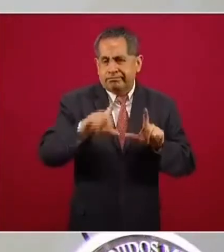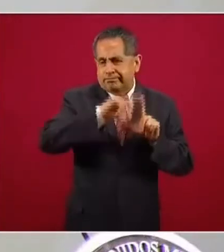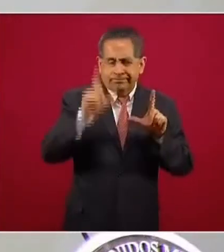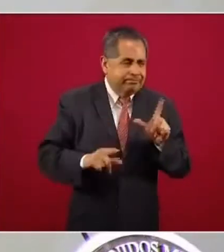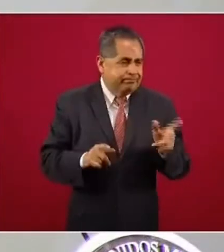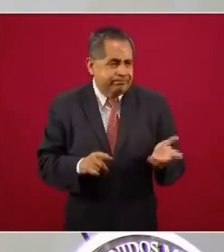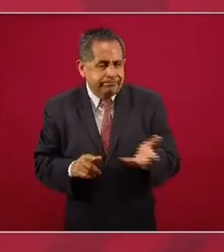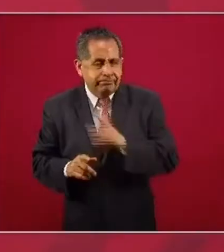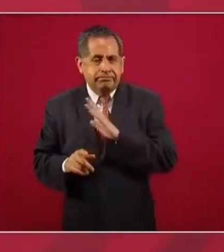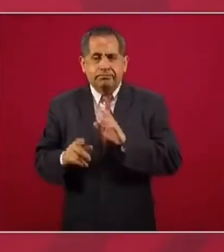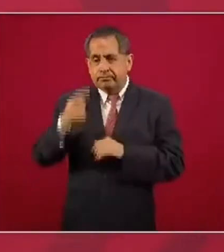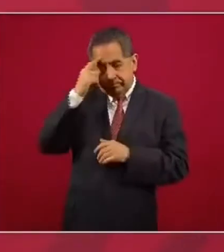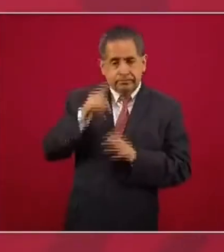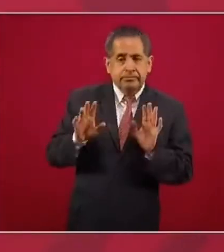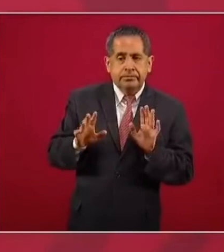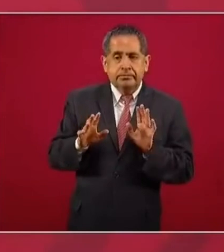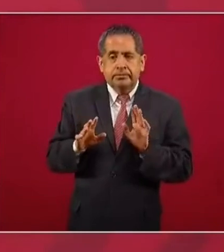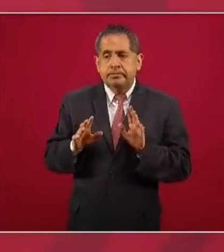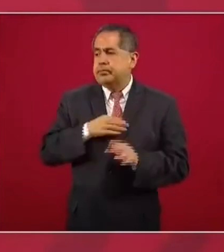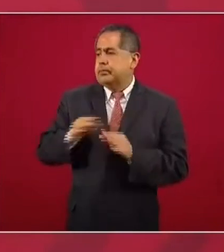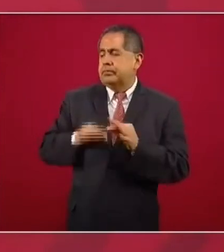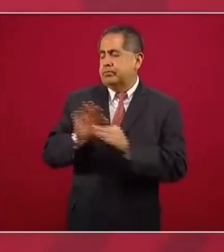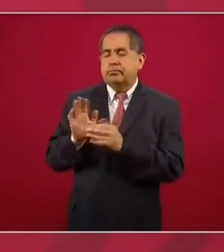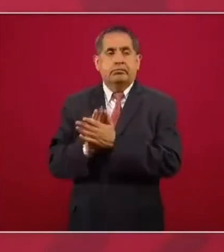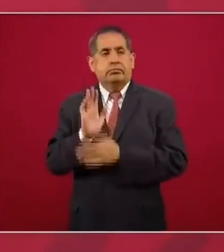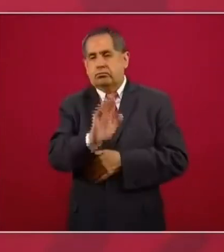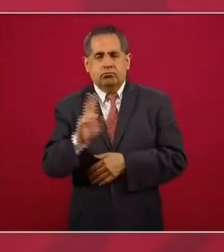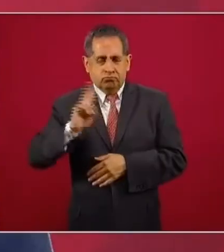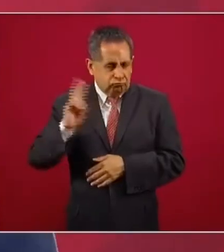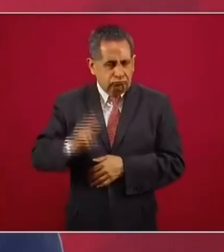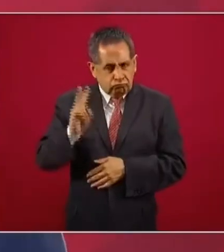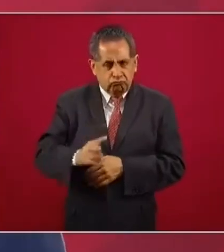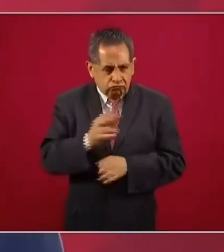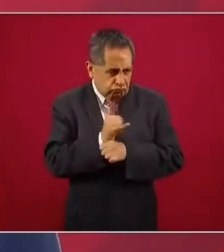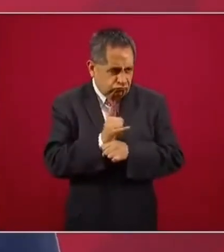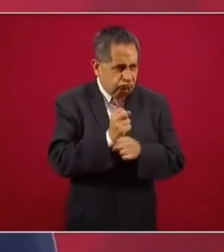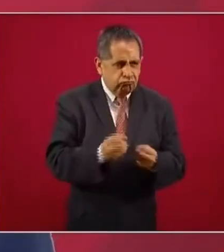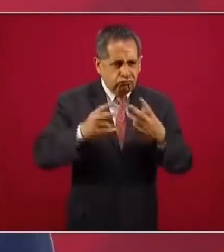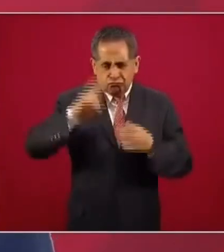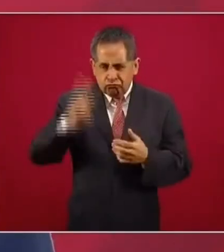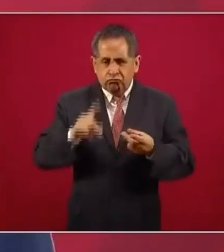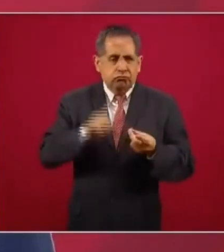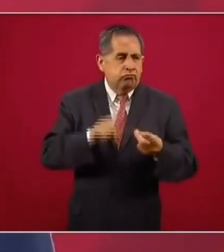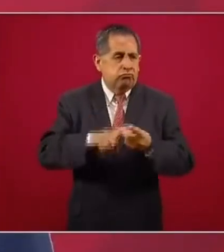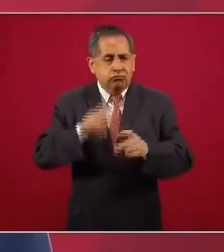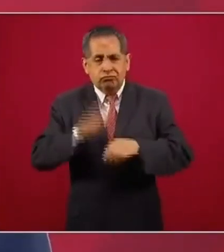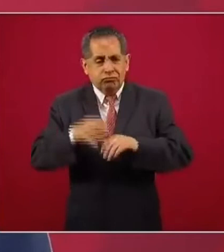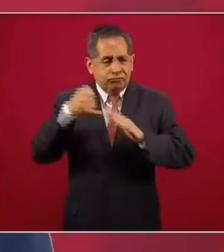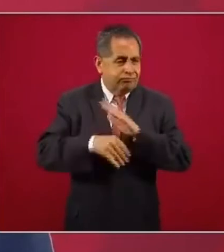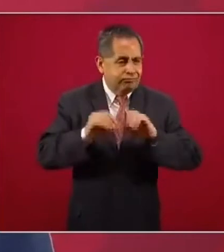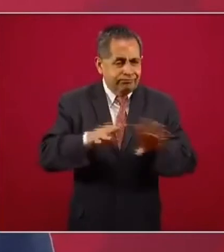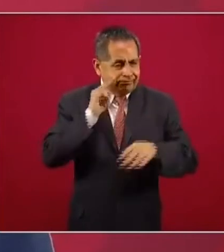una investigación de mercado solamente para cumplir con una etapa del rito del proceso de adquisición. No, una investigación de